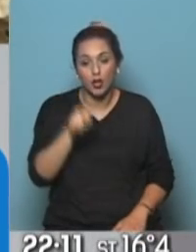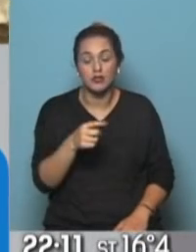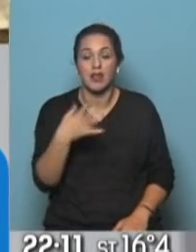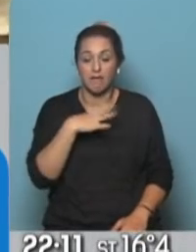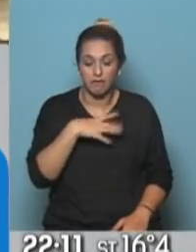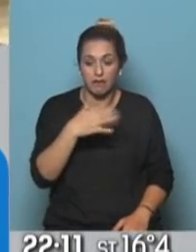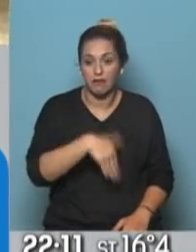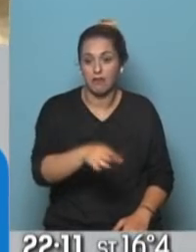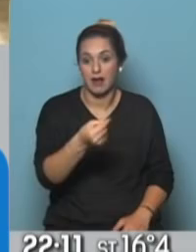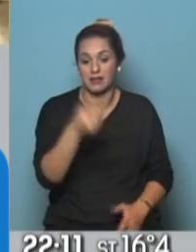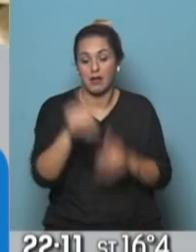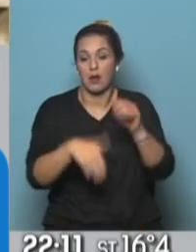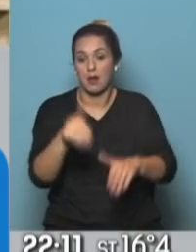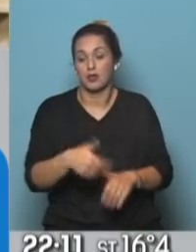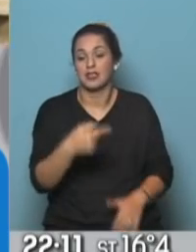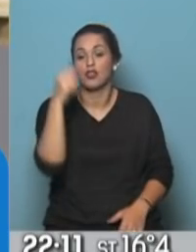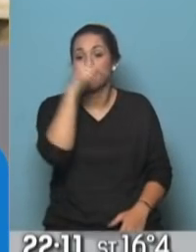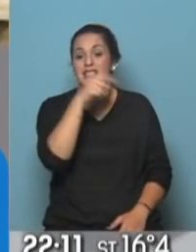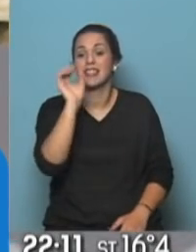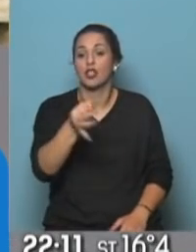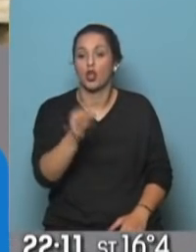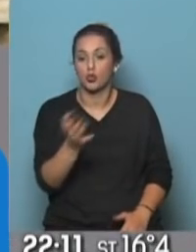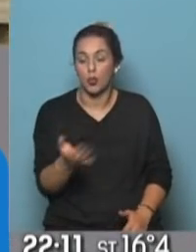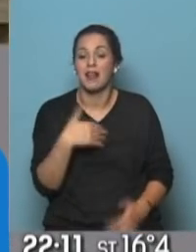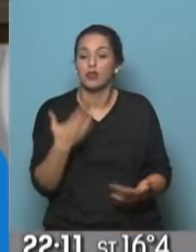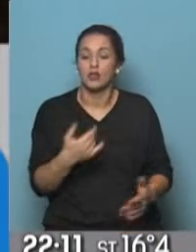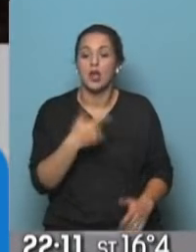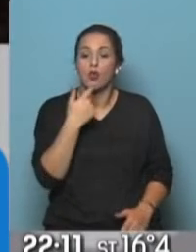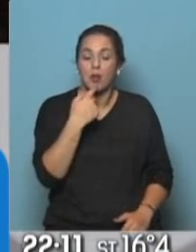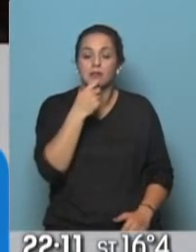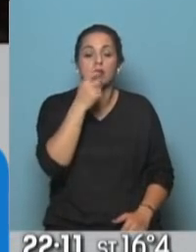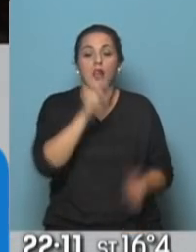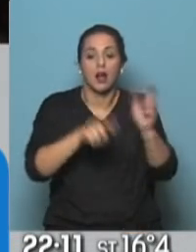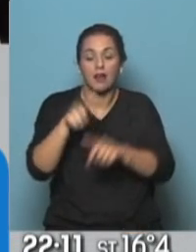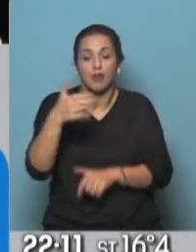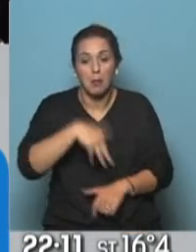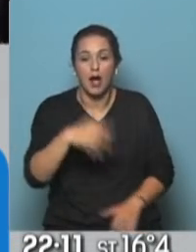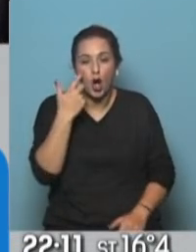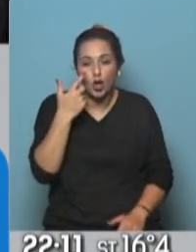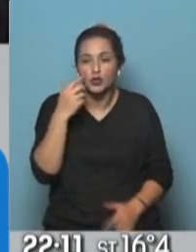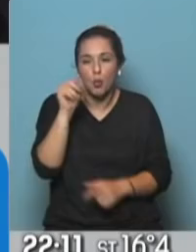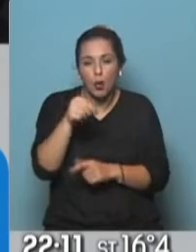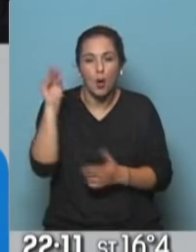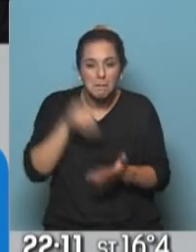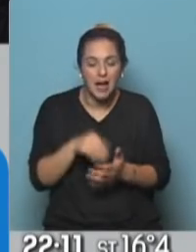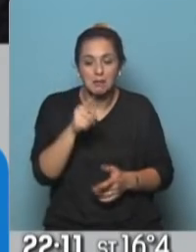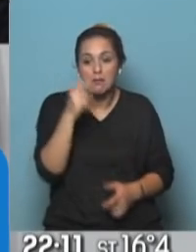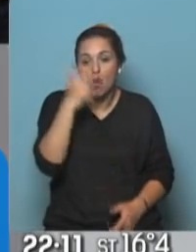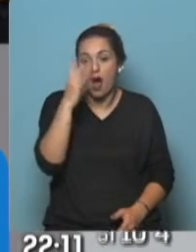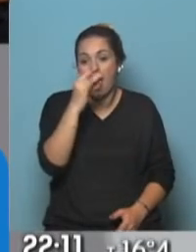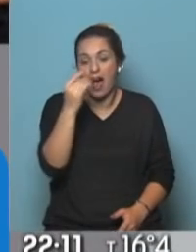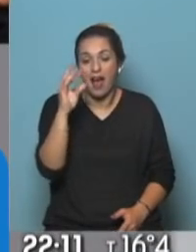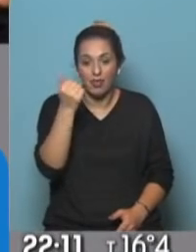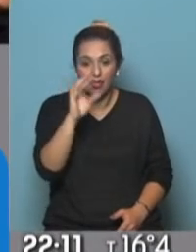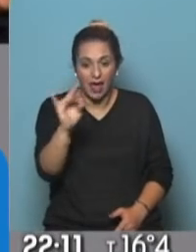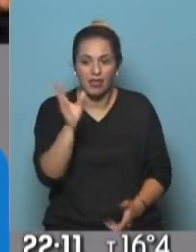muito pouco para a eleição de 7 de outubro. Claro. A dúvida é se a gente lo vai conhecer massivamente ou não. Claro. Essa semana sim subiu